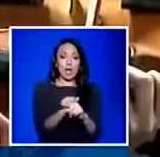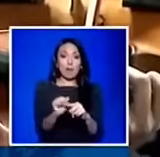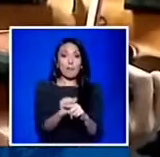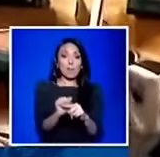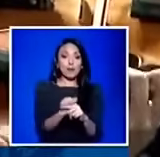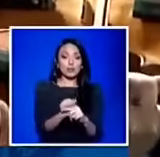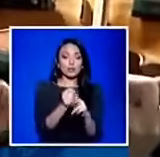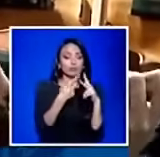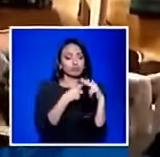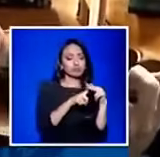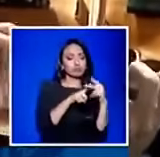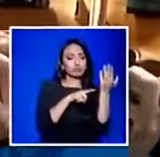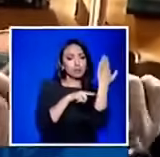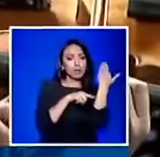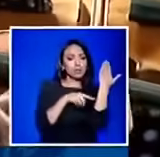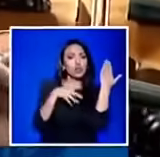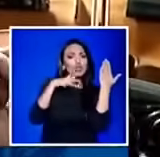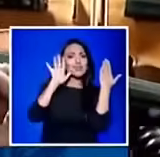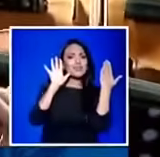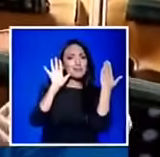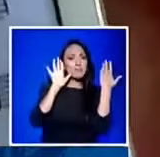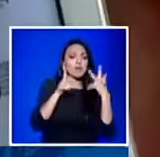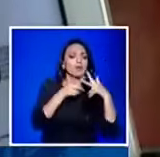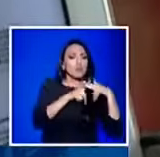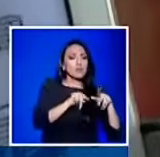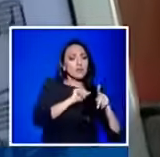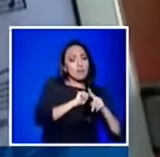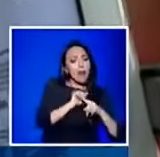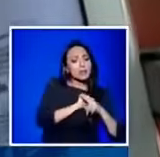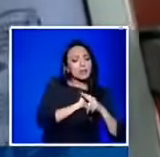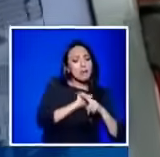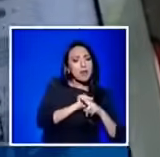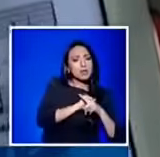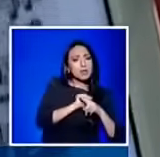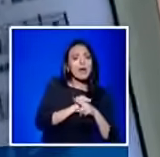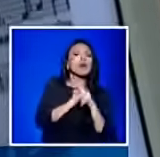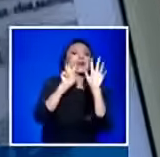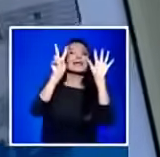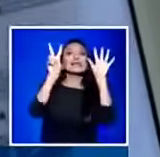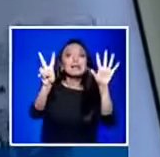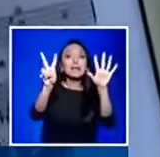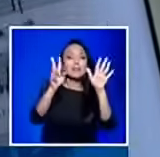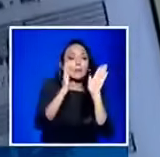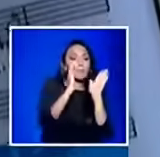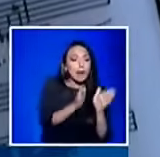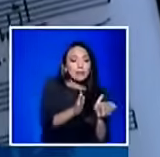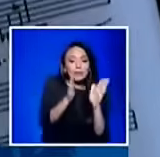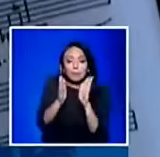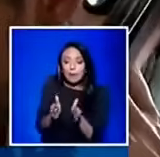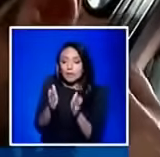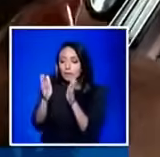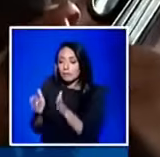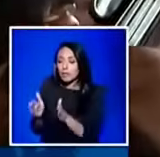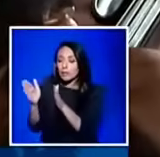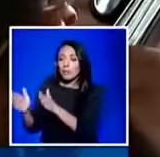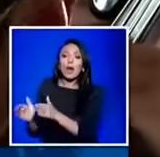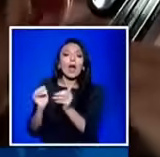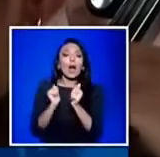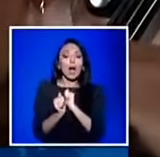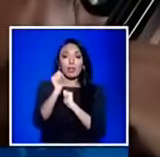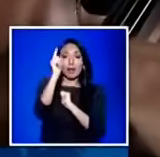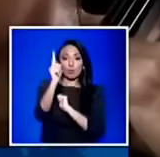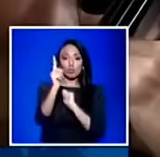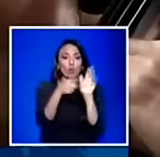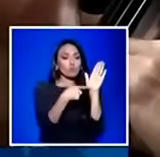concierto comenzaron en diciembre de 2023. Comprende de 7 partes y en cada una de ellas Verdi